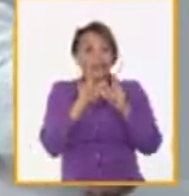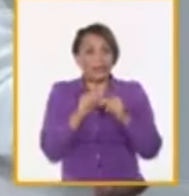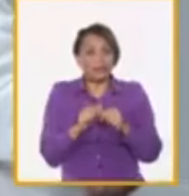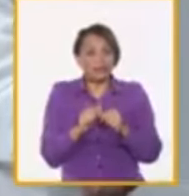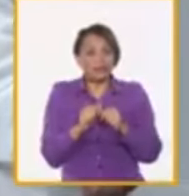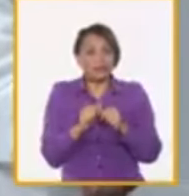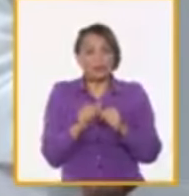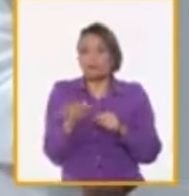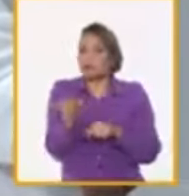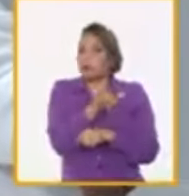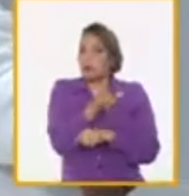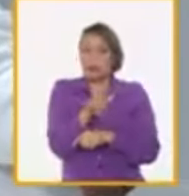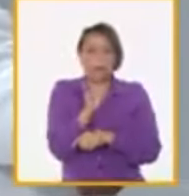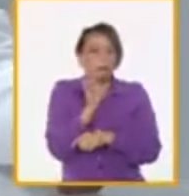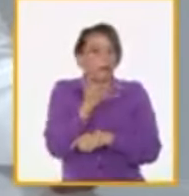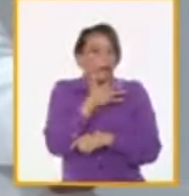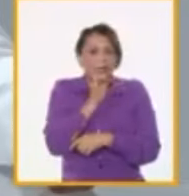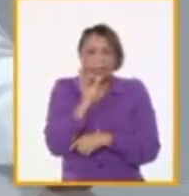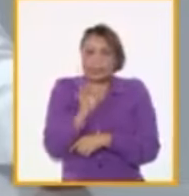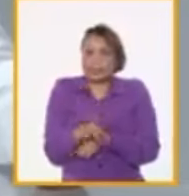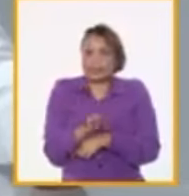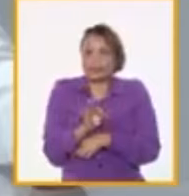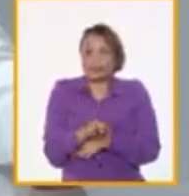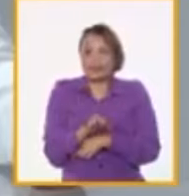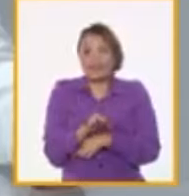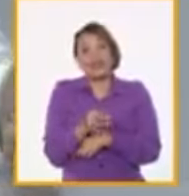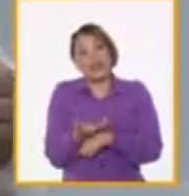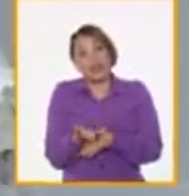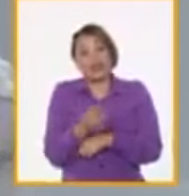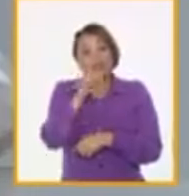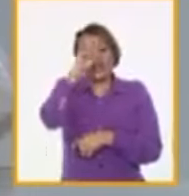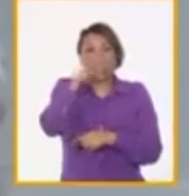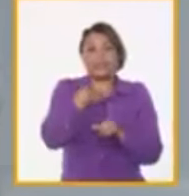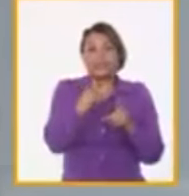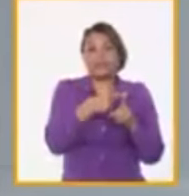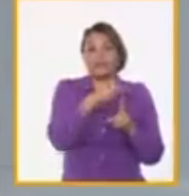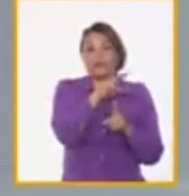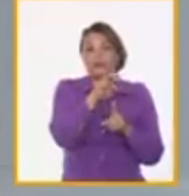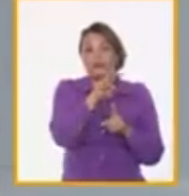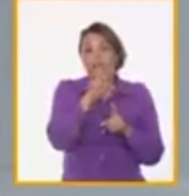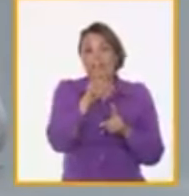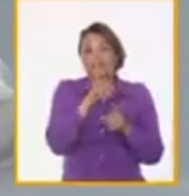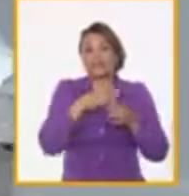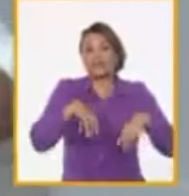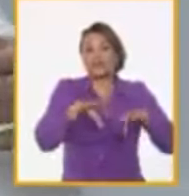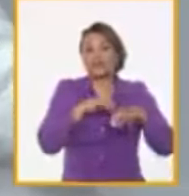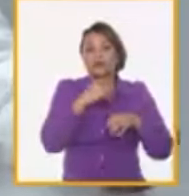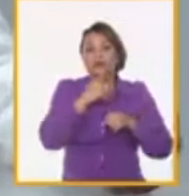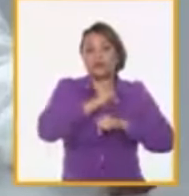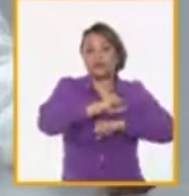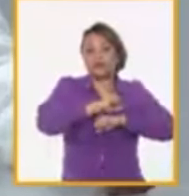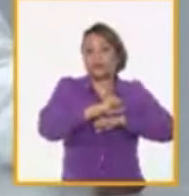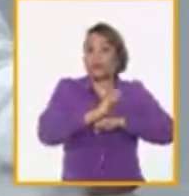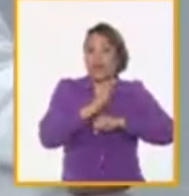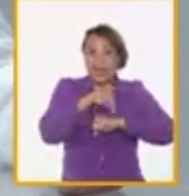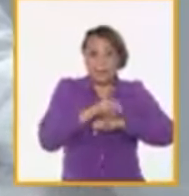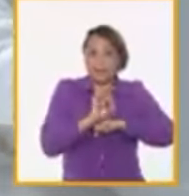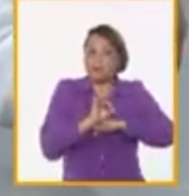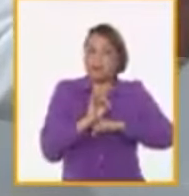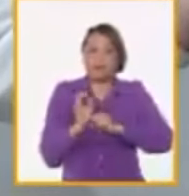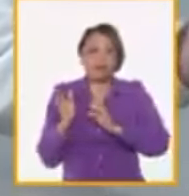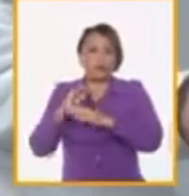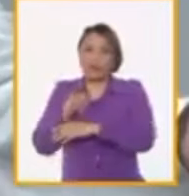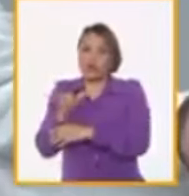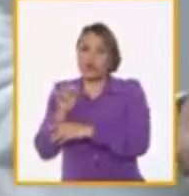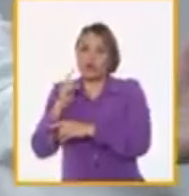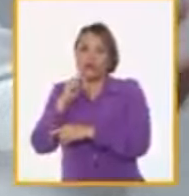muy similares. Lo que pasa es que en septiembre del 2023 no teníamos la situación que tenemos con los equipos. Y entonces, por eso, se ven más